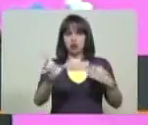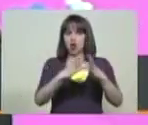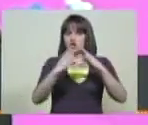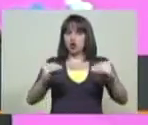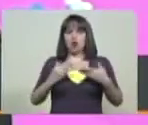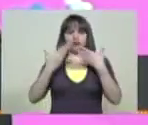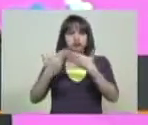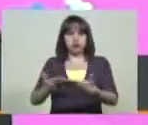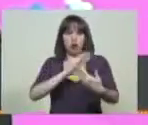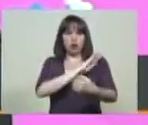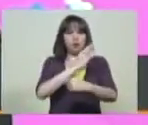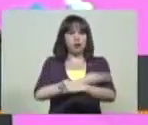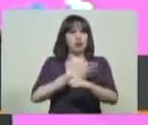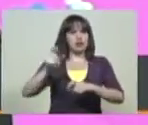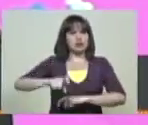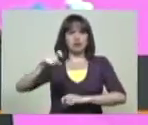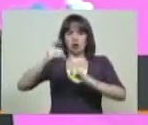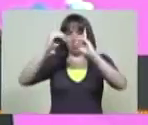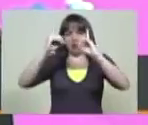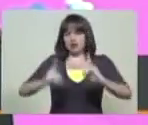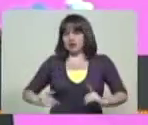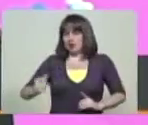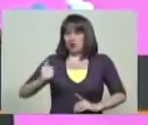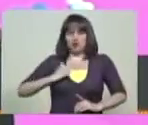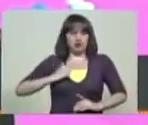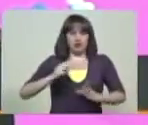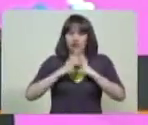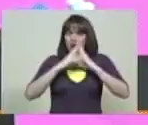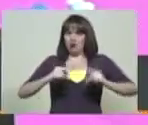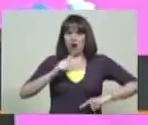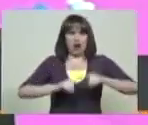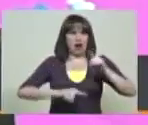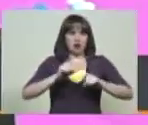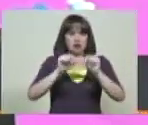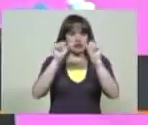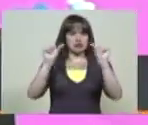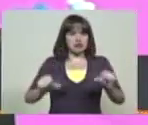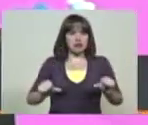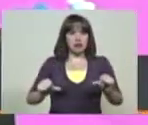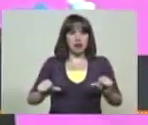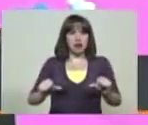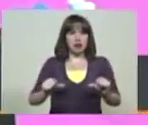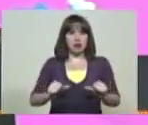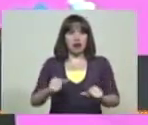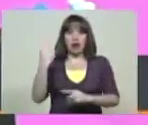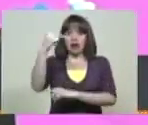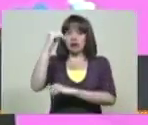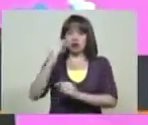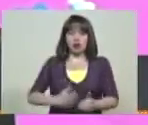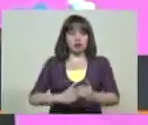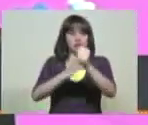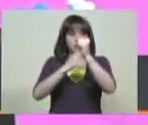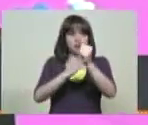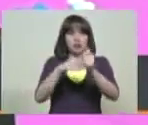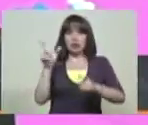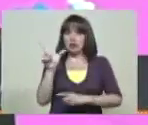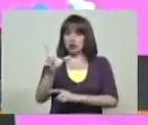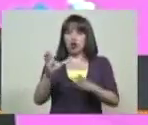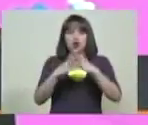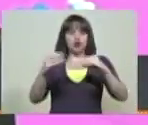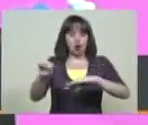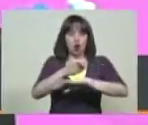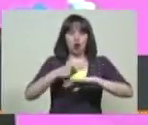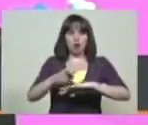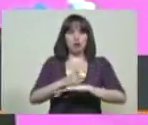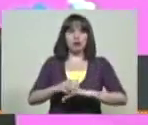necesarios para que tome las decisiones en el tema de la dirección nacional y las estructuras del partido a todos los niveles